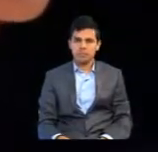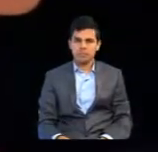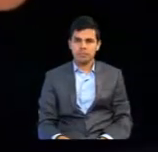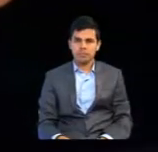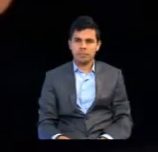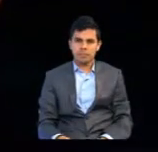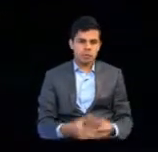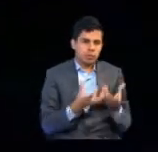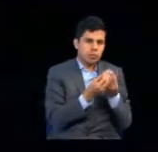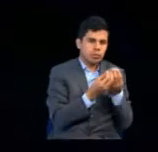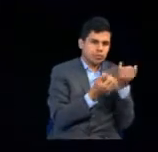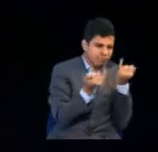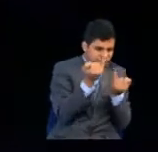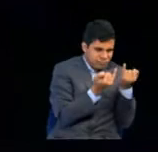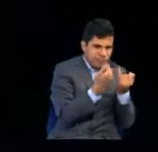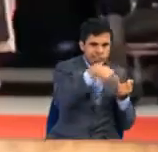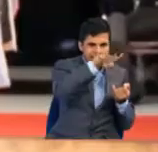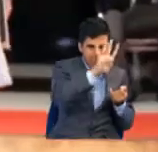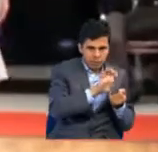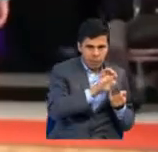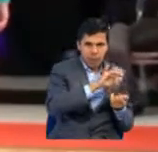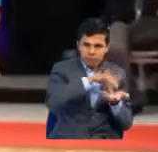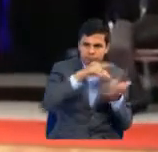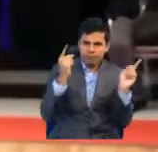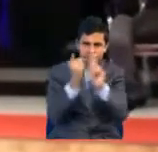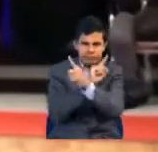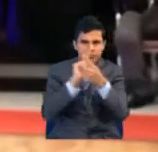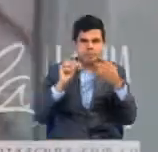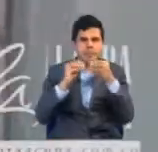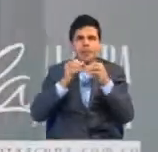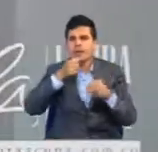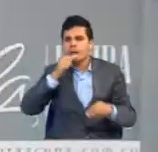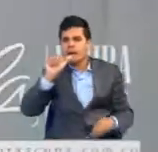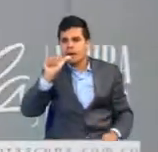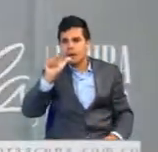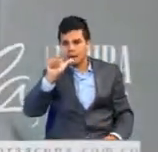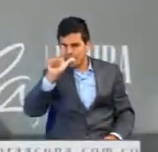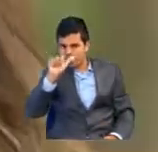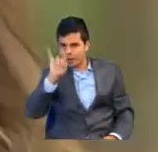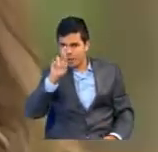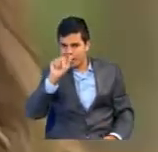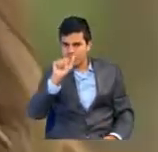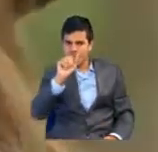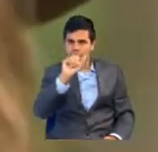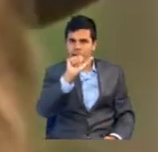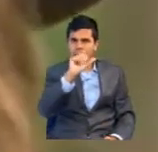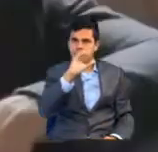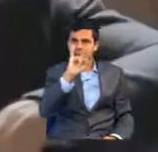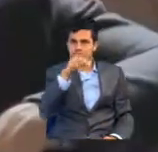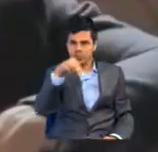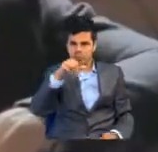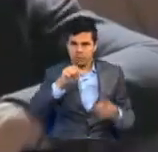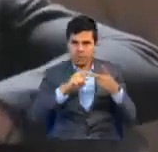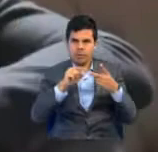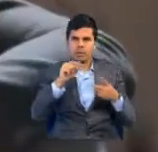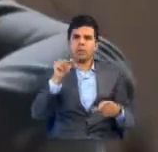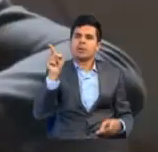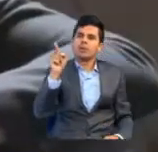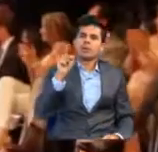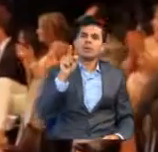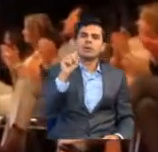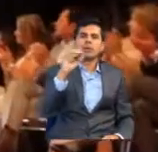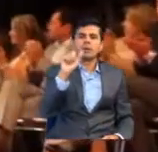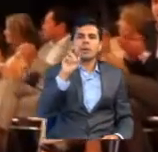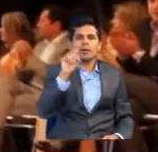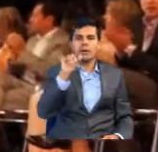con 19 diseñadores en pasarela y la participación especial de las presentadoras Laura Acuña, Carolina Soto y el actor Brian Moreno, llega el